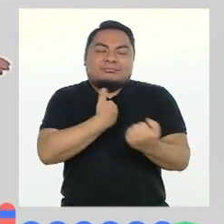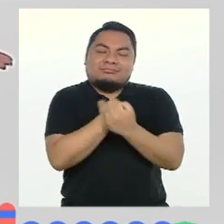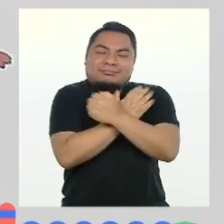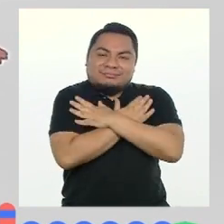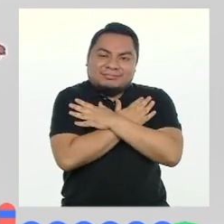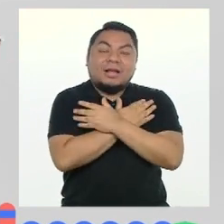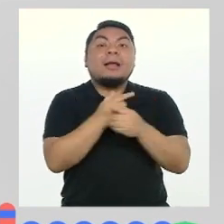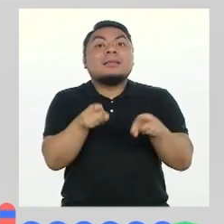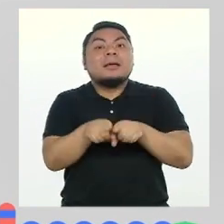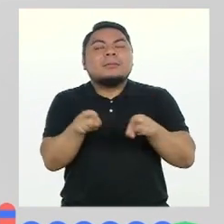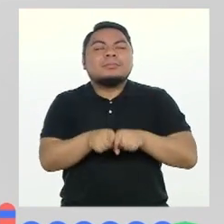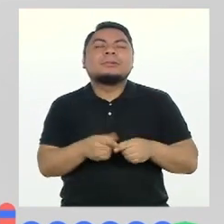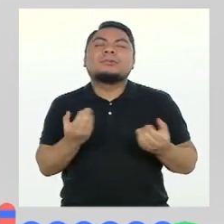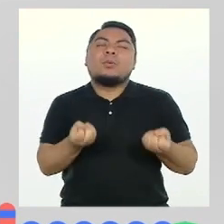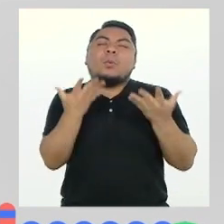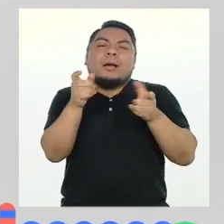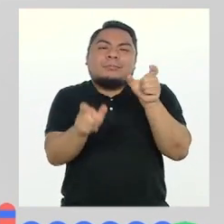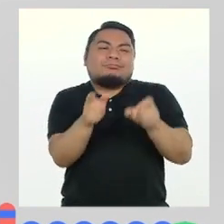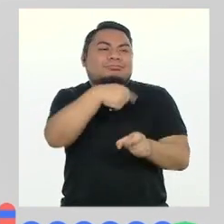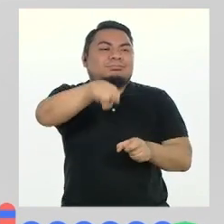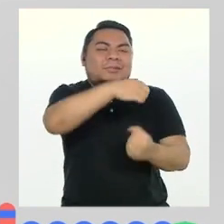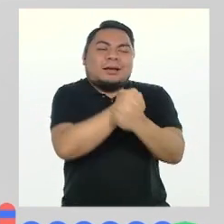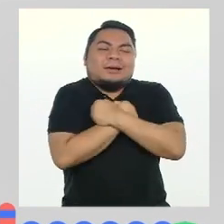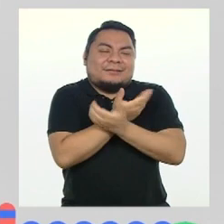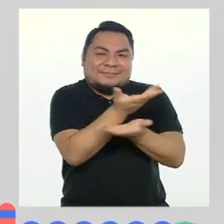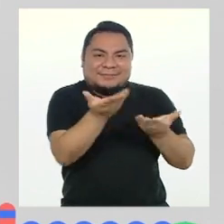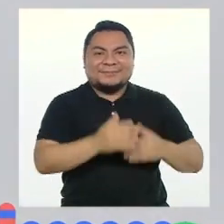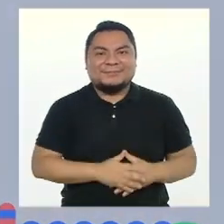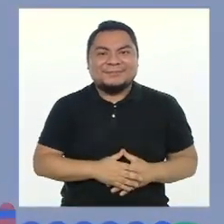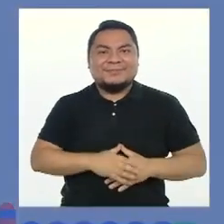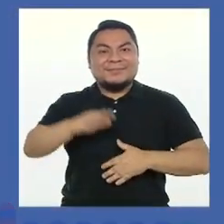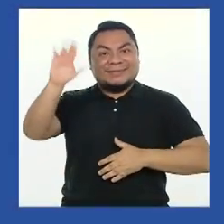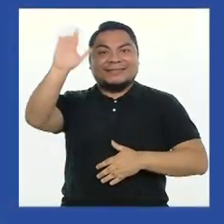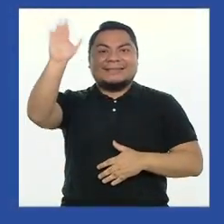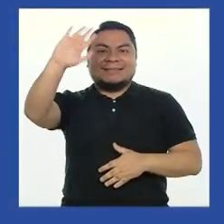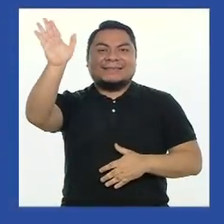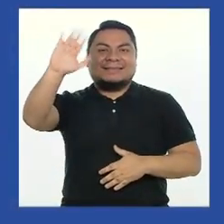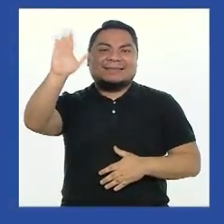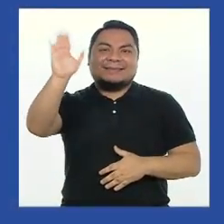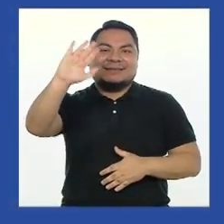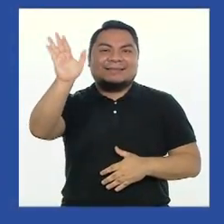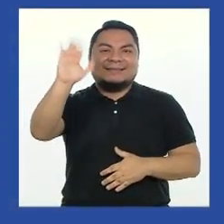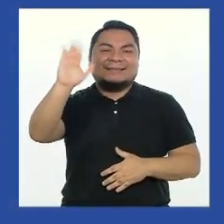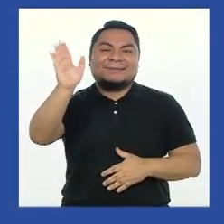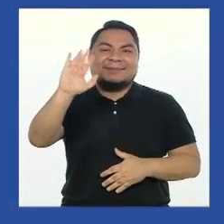nos queremos y sobre todo, cuánto queremos a los demás. ¡Chao!